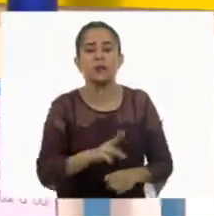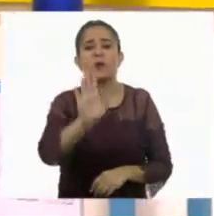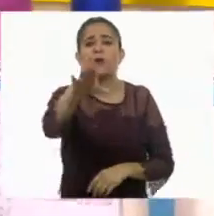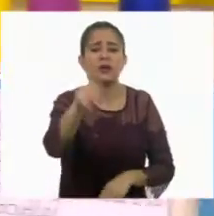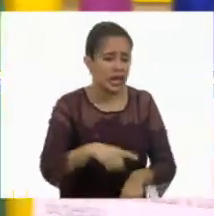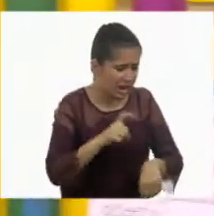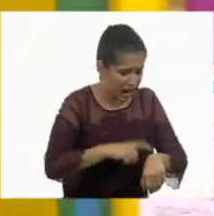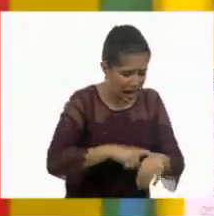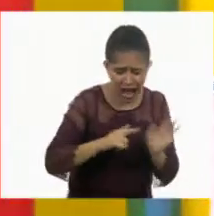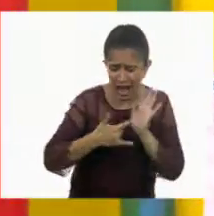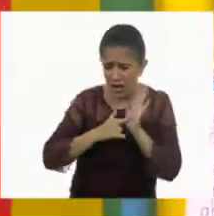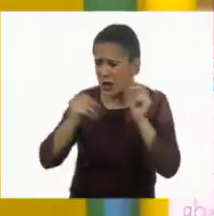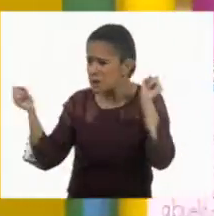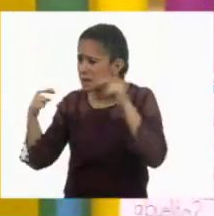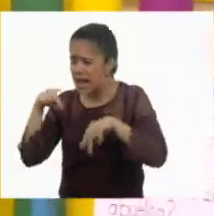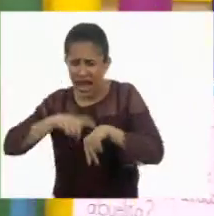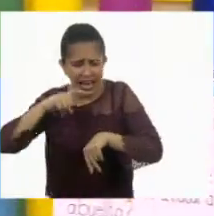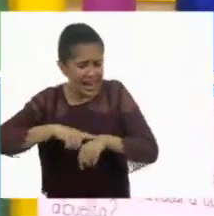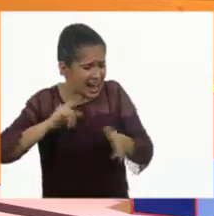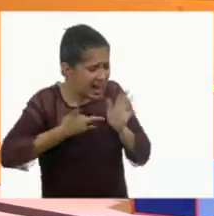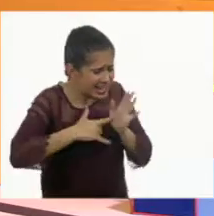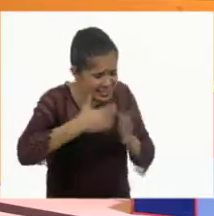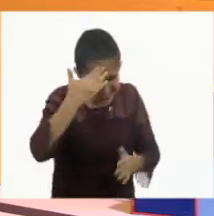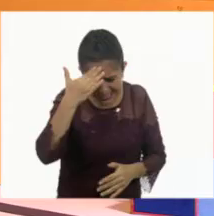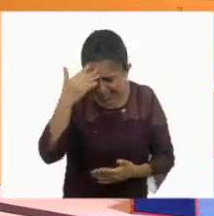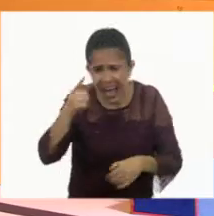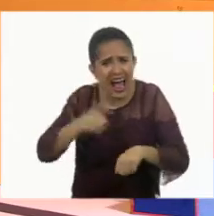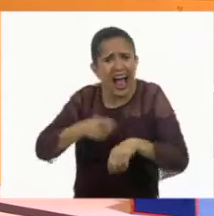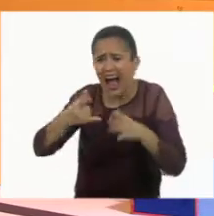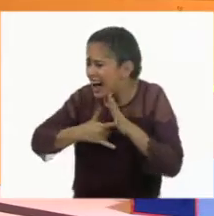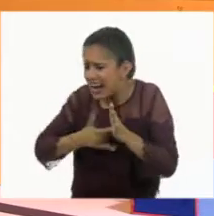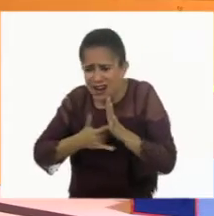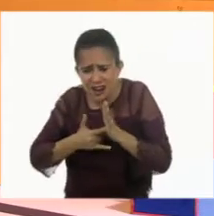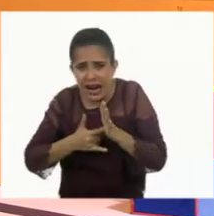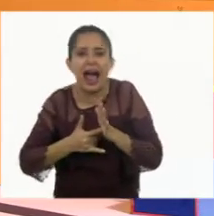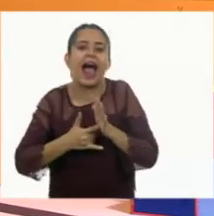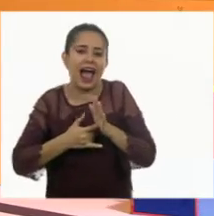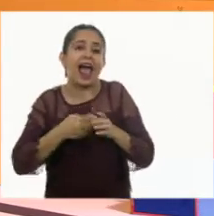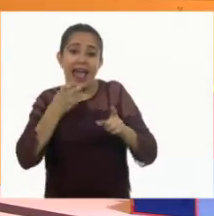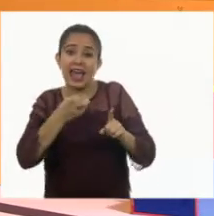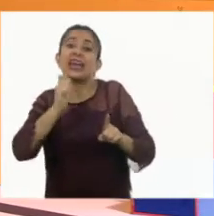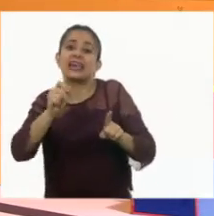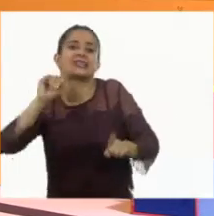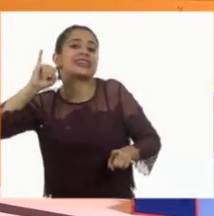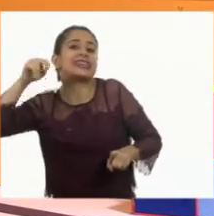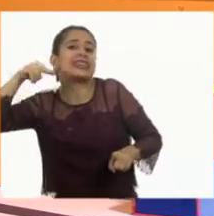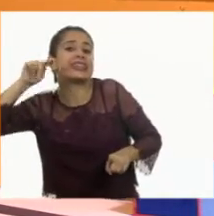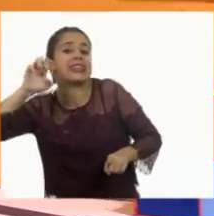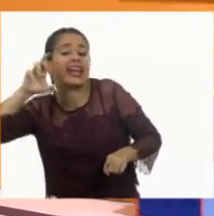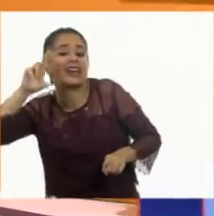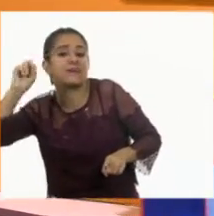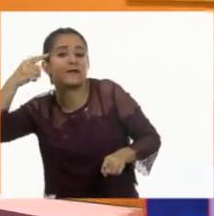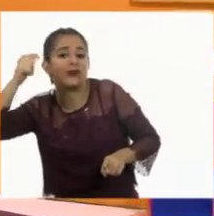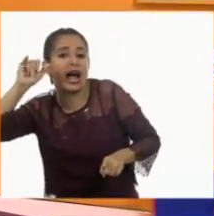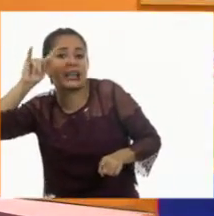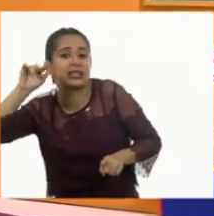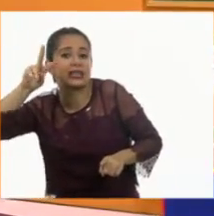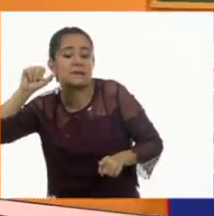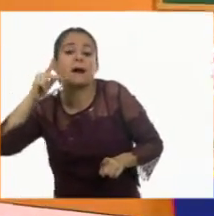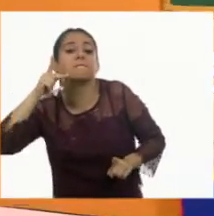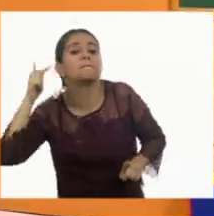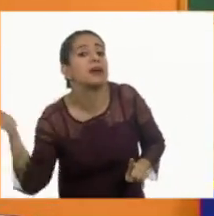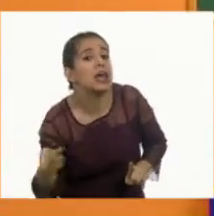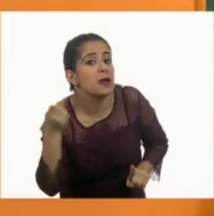¿a qué hora hemos quedado? ¿A qué hora hemos quedado? Es interrogativa. Interrogativa, no sabe exactamente,